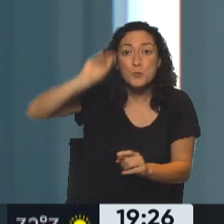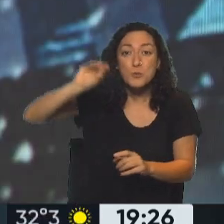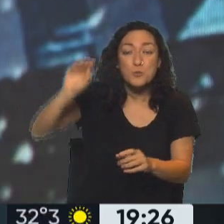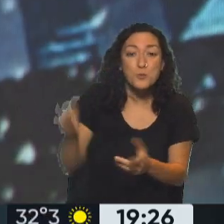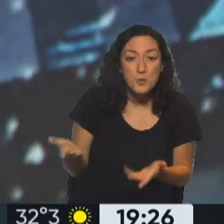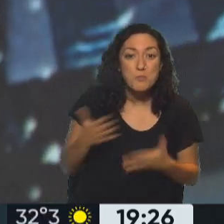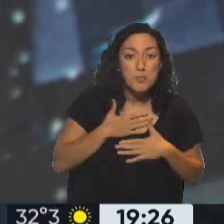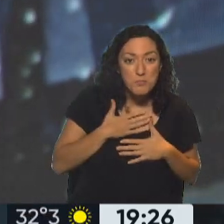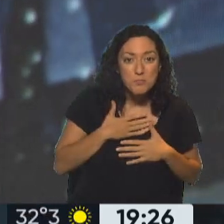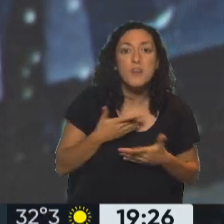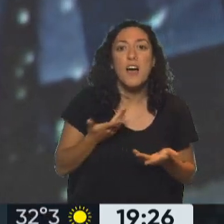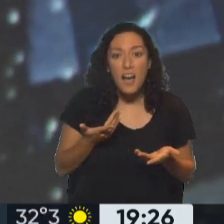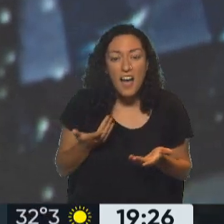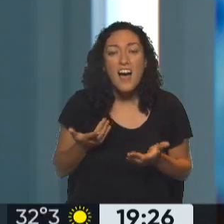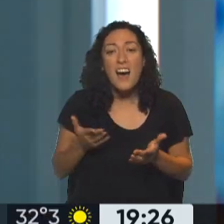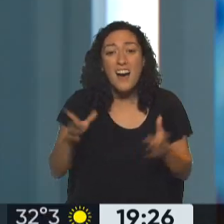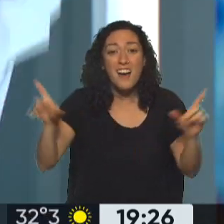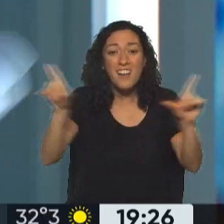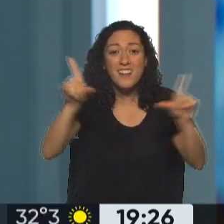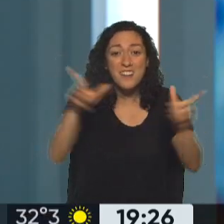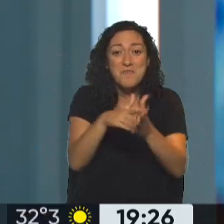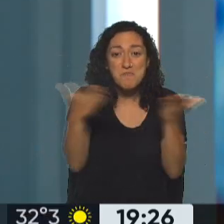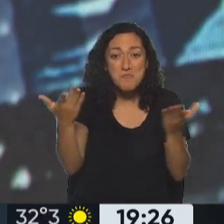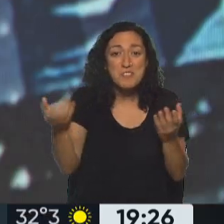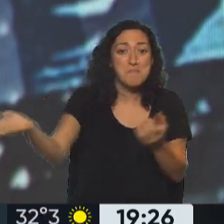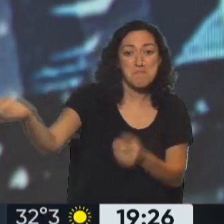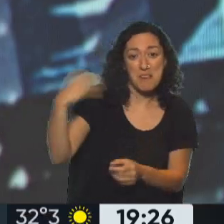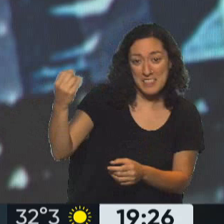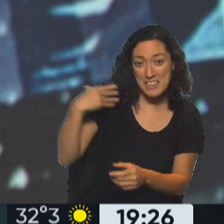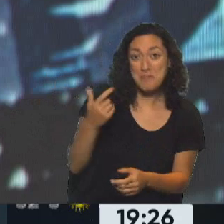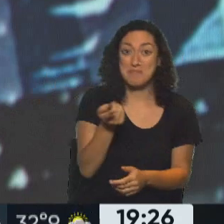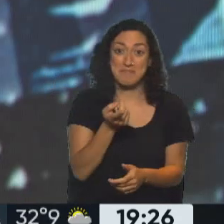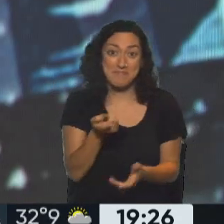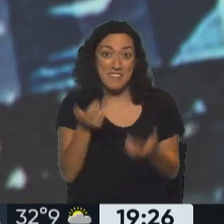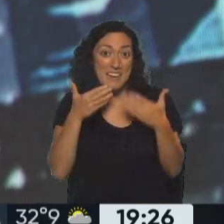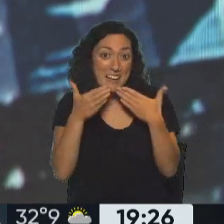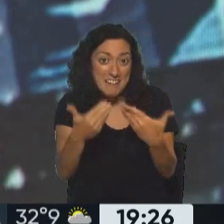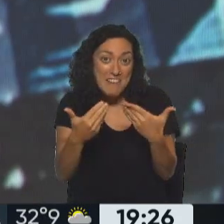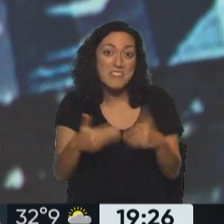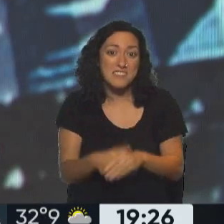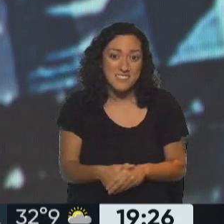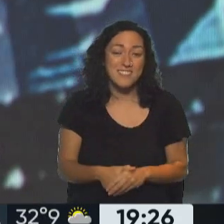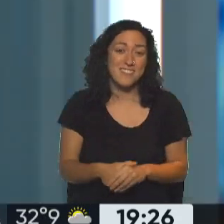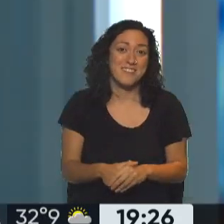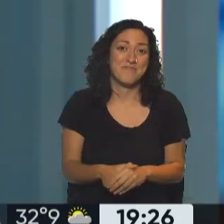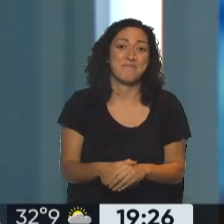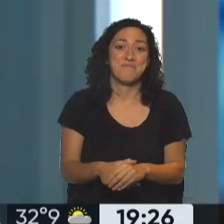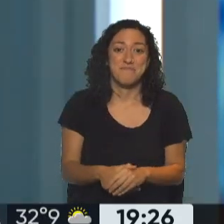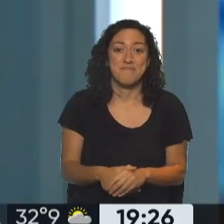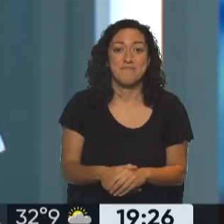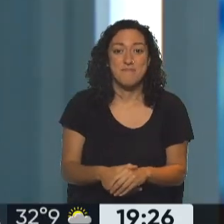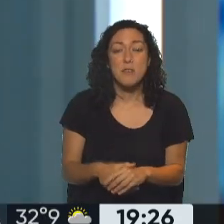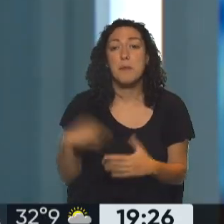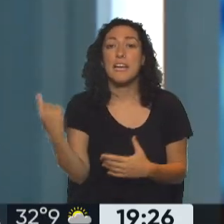acá a la redacción. Exactamente, se están encargando de darnos contenido. Gracias, para que nosotros... Muchachos, nos bancamos. Exactamente, para que